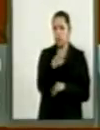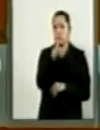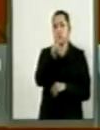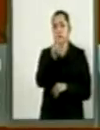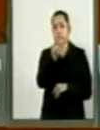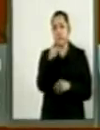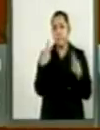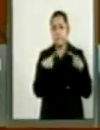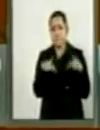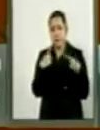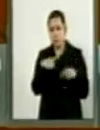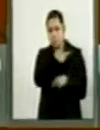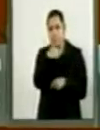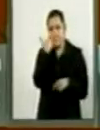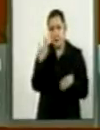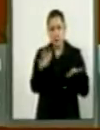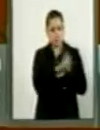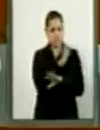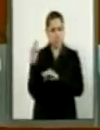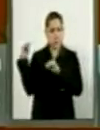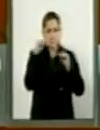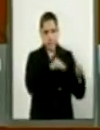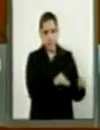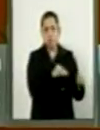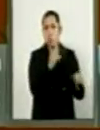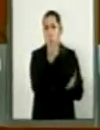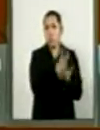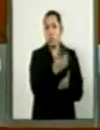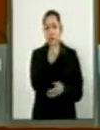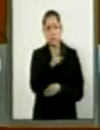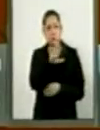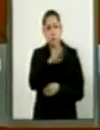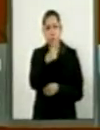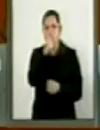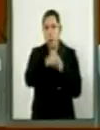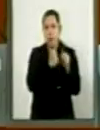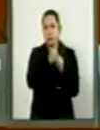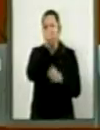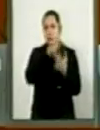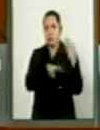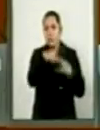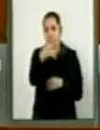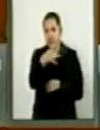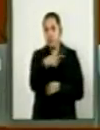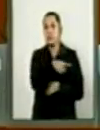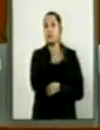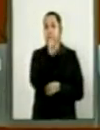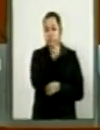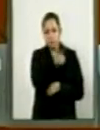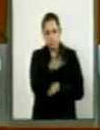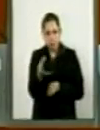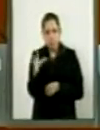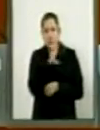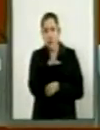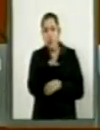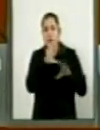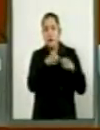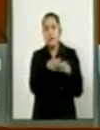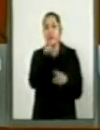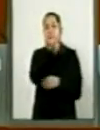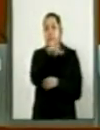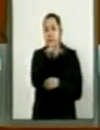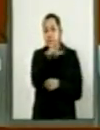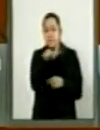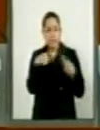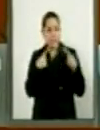2013 y 451 en 2014, incluidos 16 sirios, solo hay 16 personas